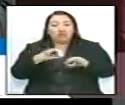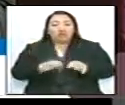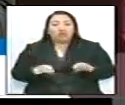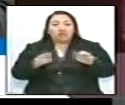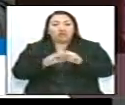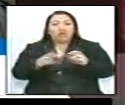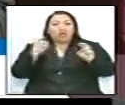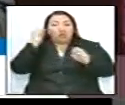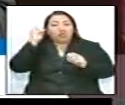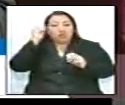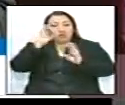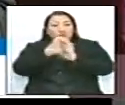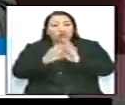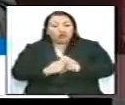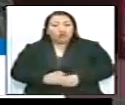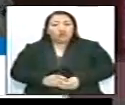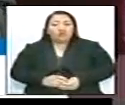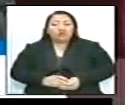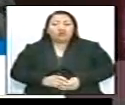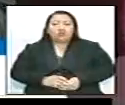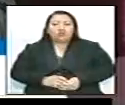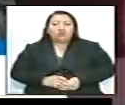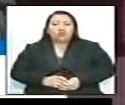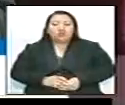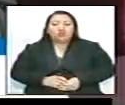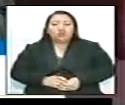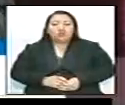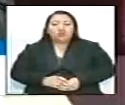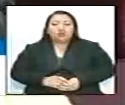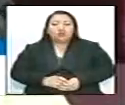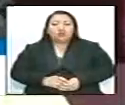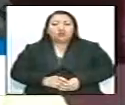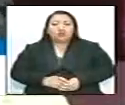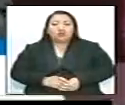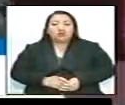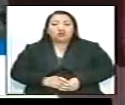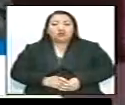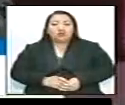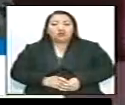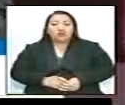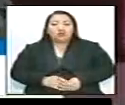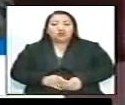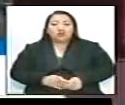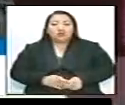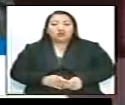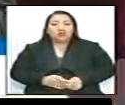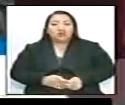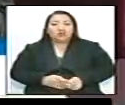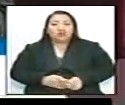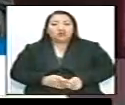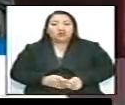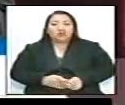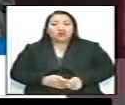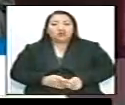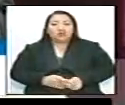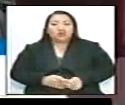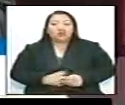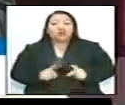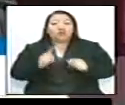opinión constitucional. Pero ha dicho claramente que eso está en manos de una decisión